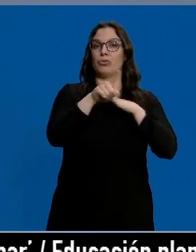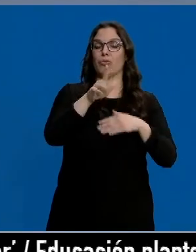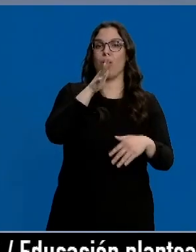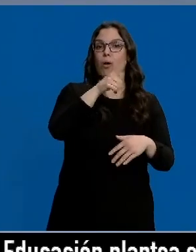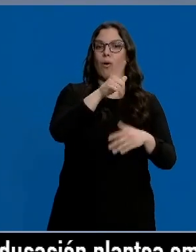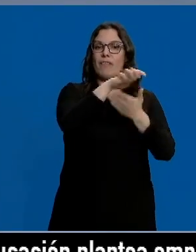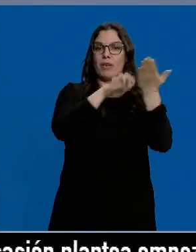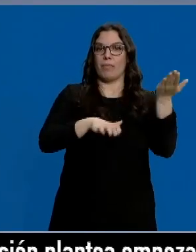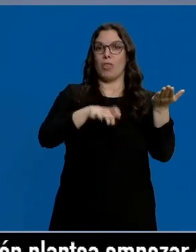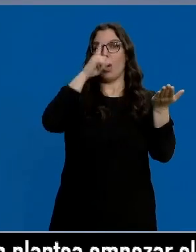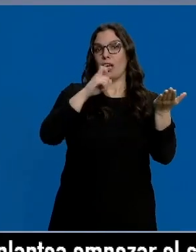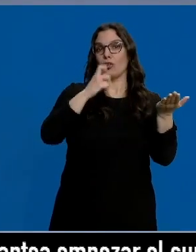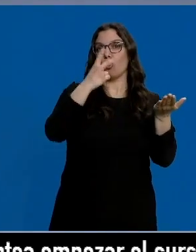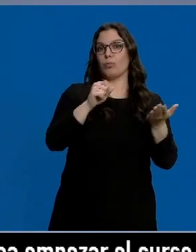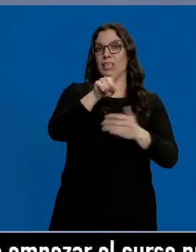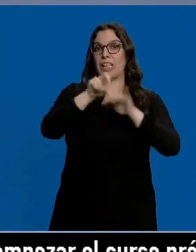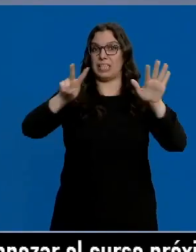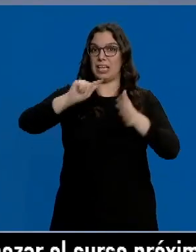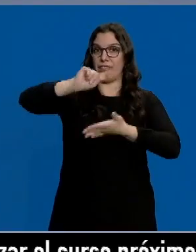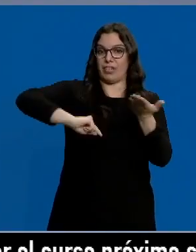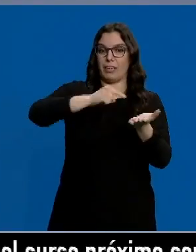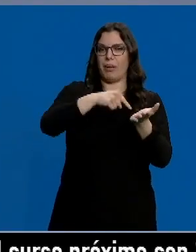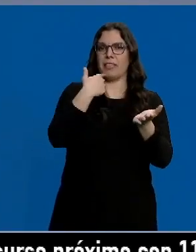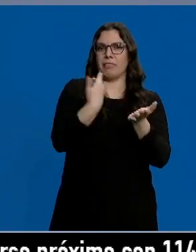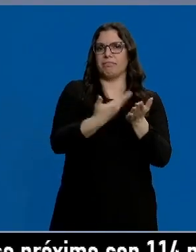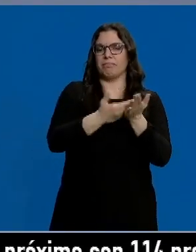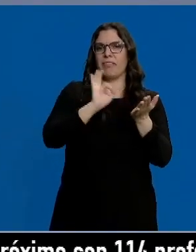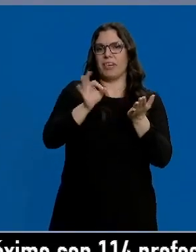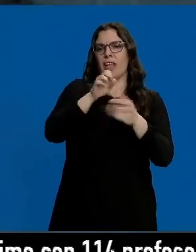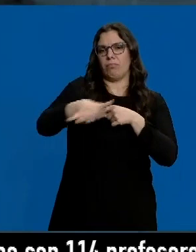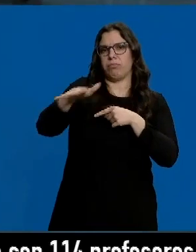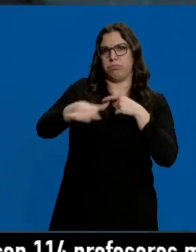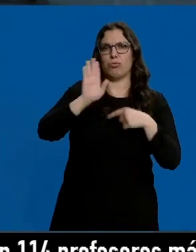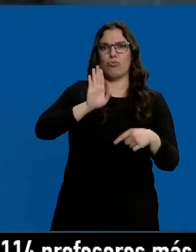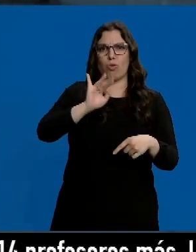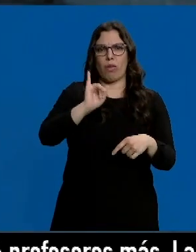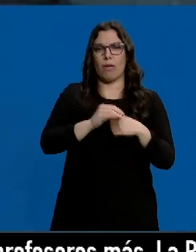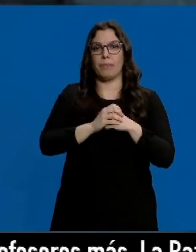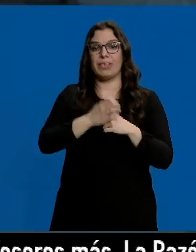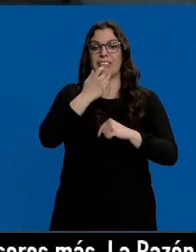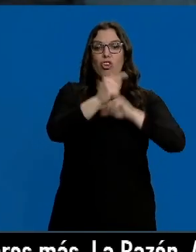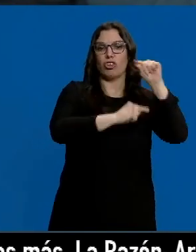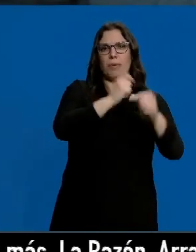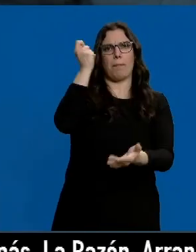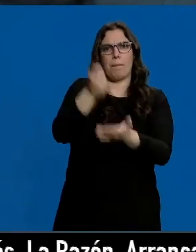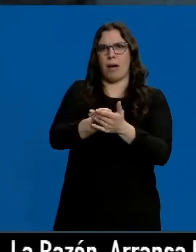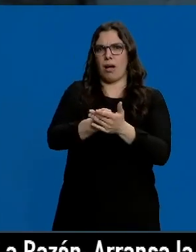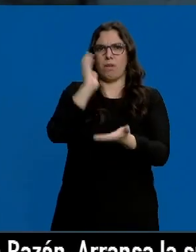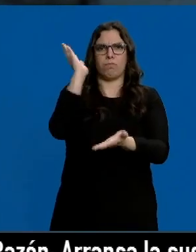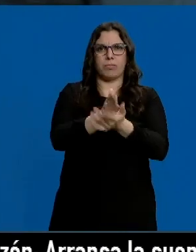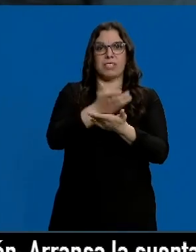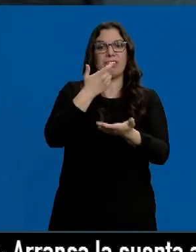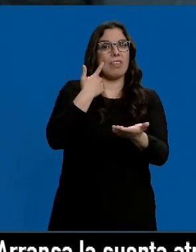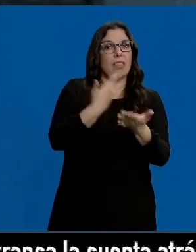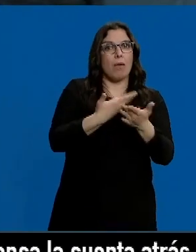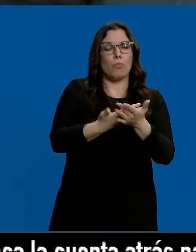informe firmado en el año 2017 en el que constata que efectivamente ha habido vertidos ilegales. Quien contamina paga. Si se demuestra que han contaminado, pues